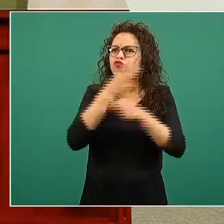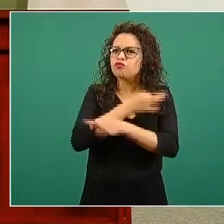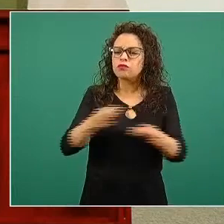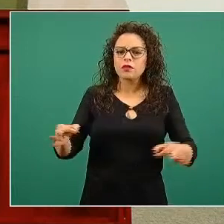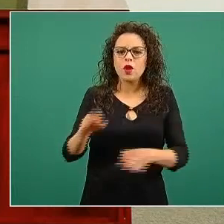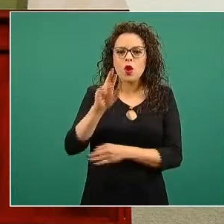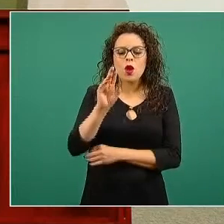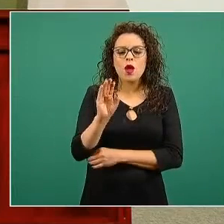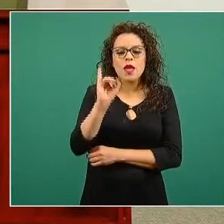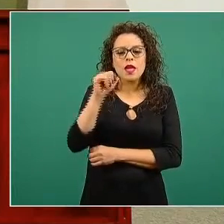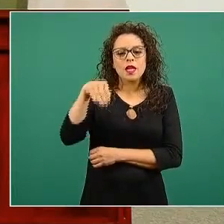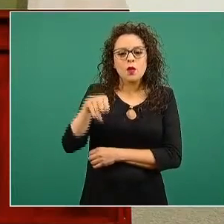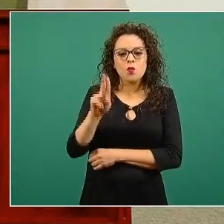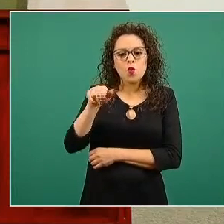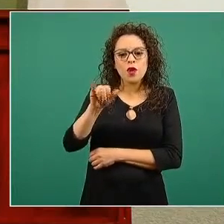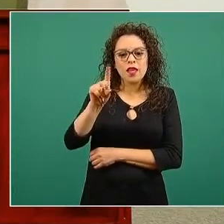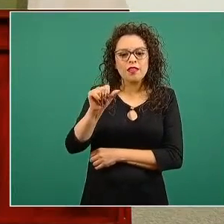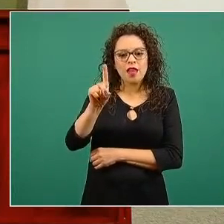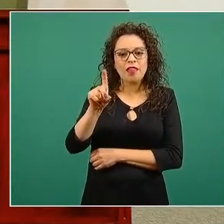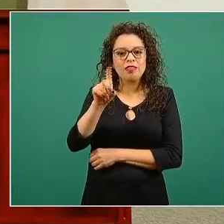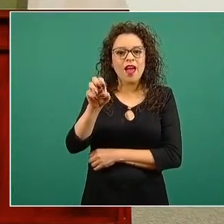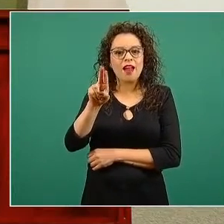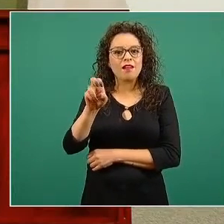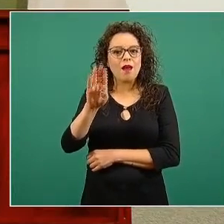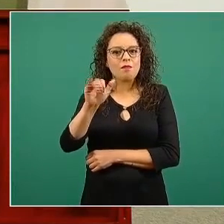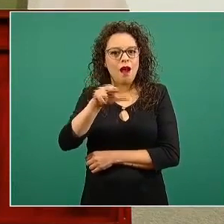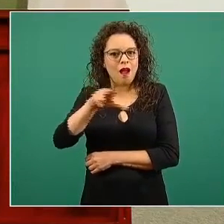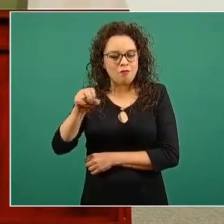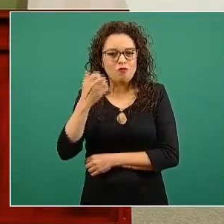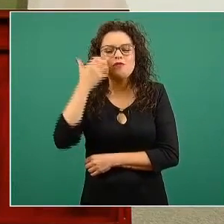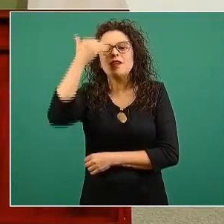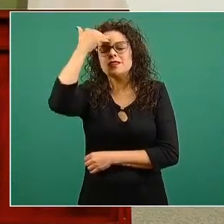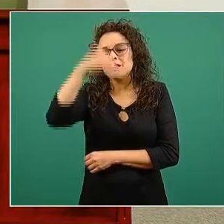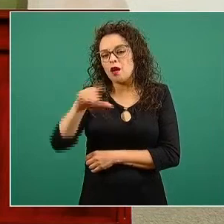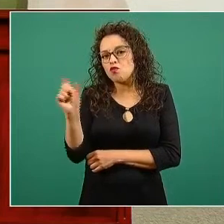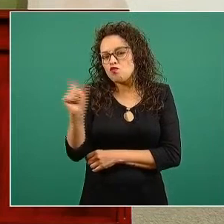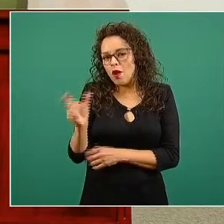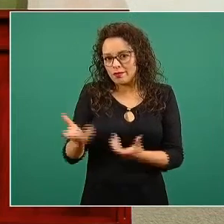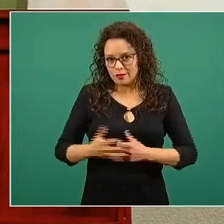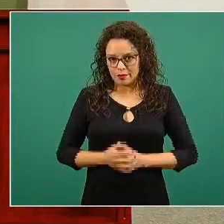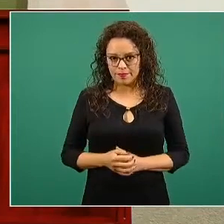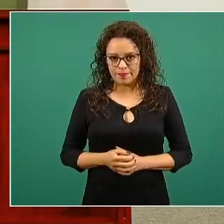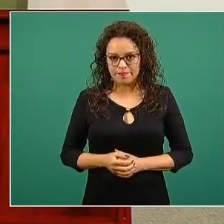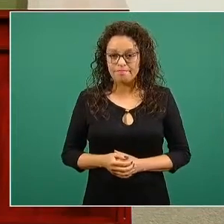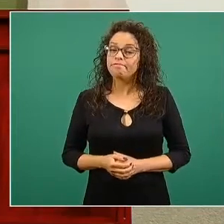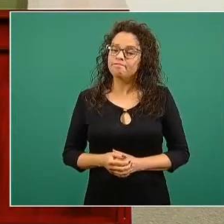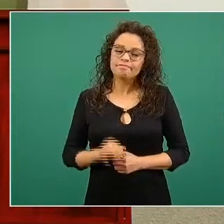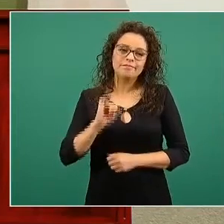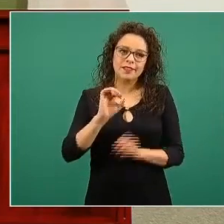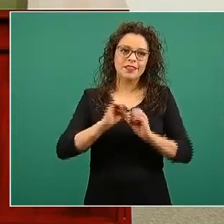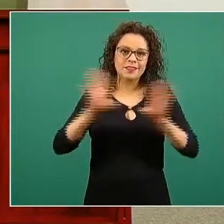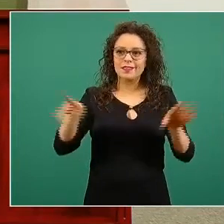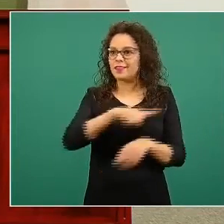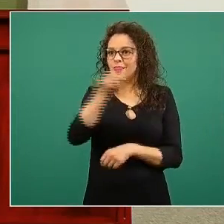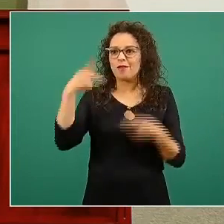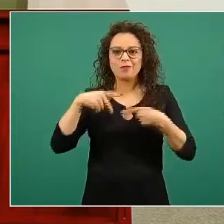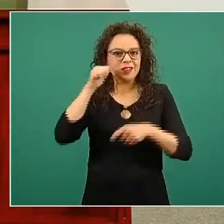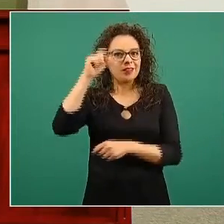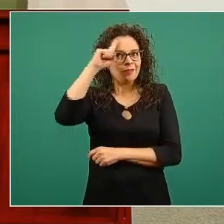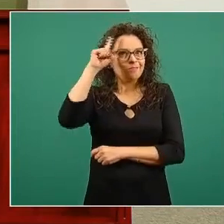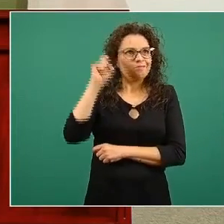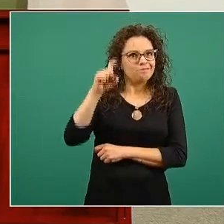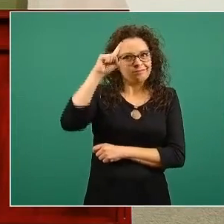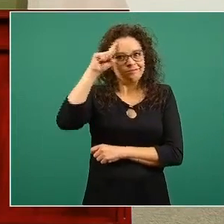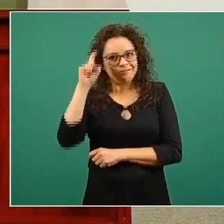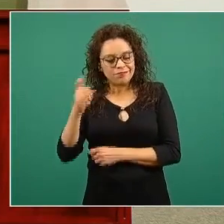dudas que debe de tener mucho la población. Comentar que de los estudios sobre todo internacionales, que hasta el momento se